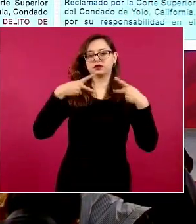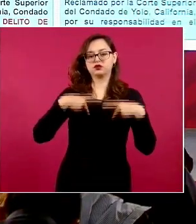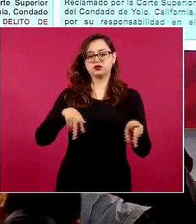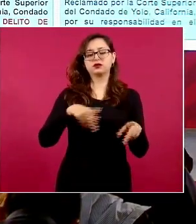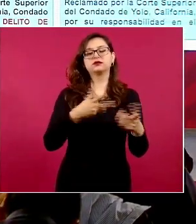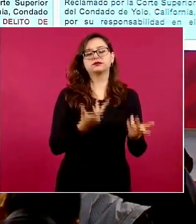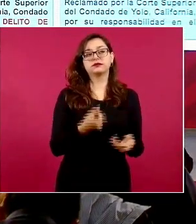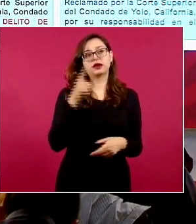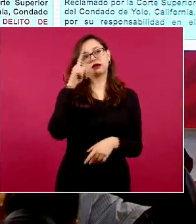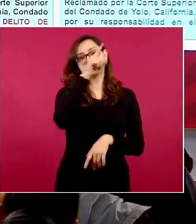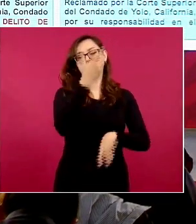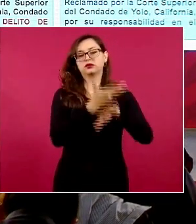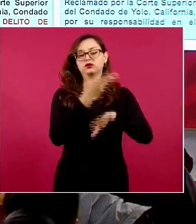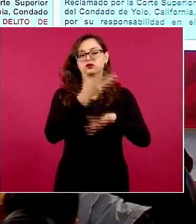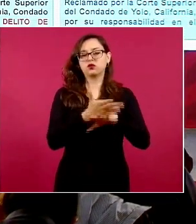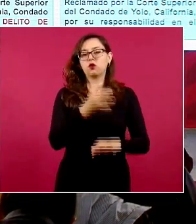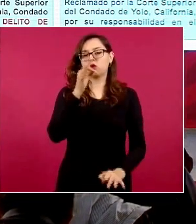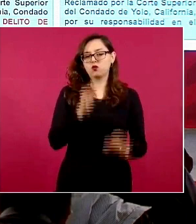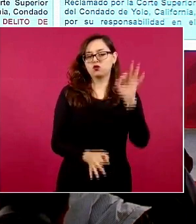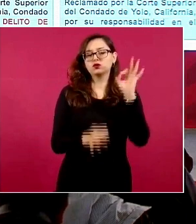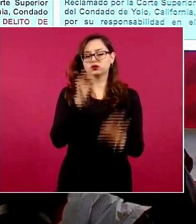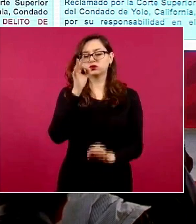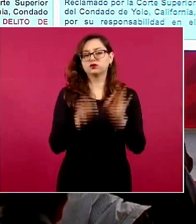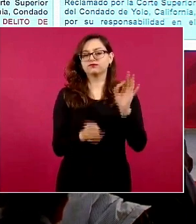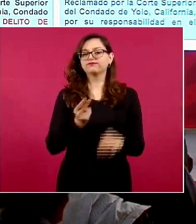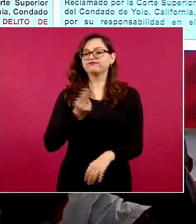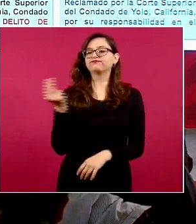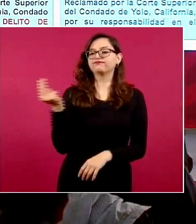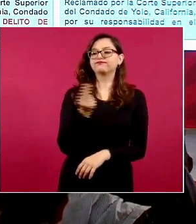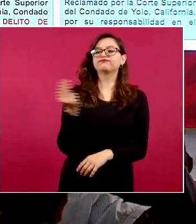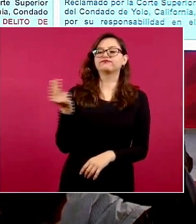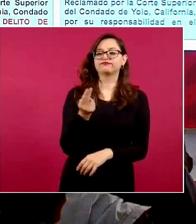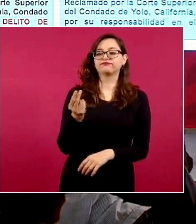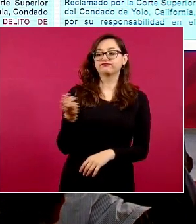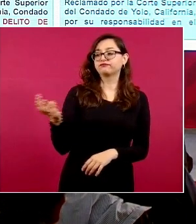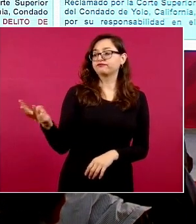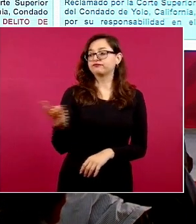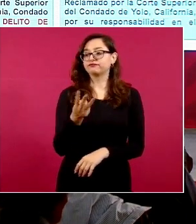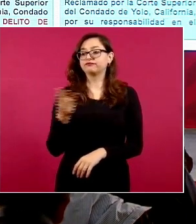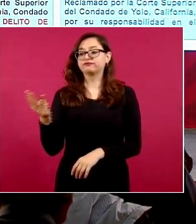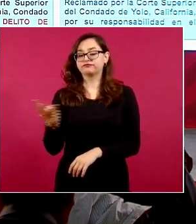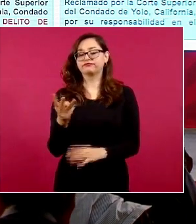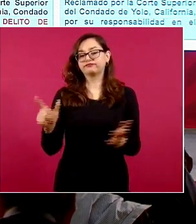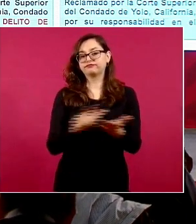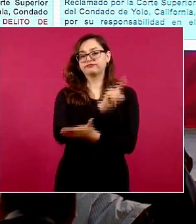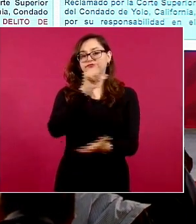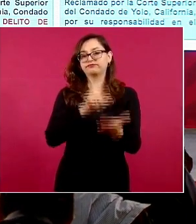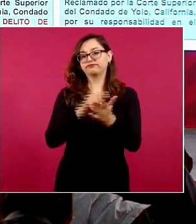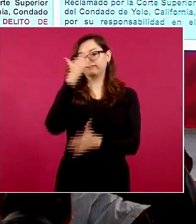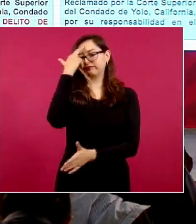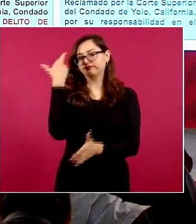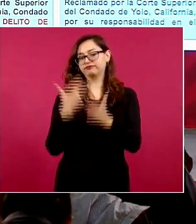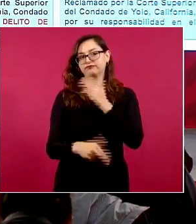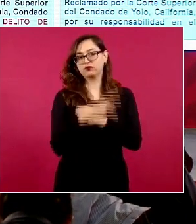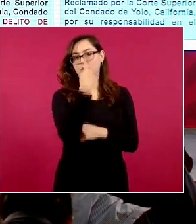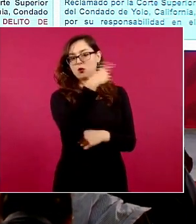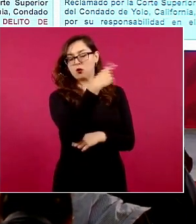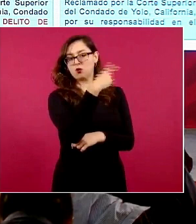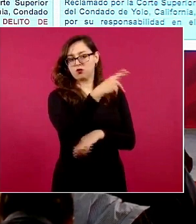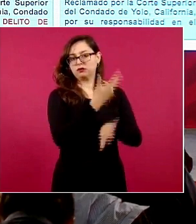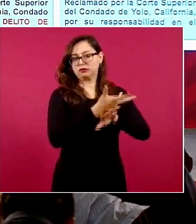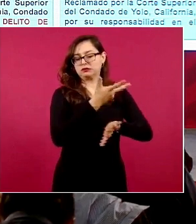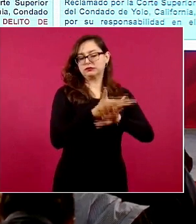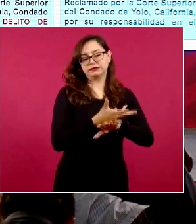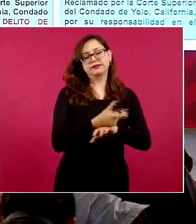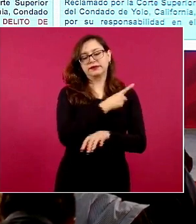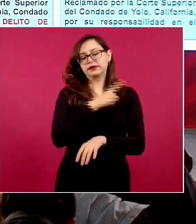distintas cortes por presunta responsabilidad en delitos que ameritan su extradición.